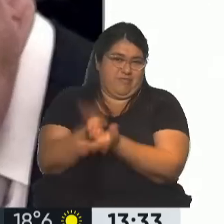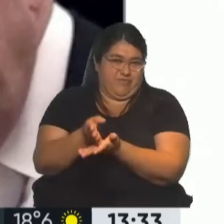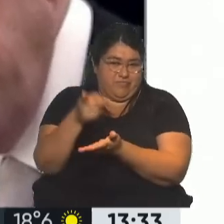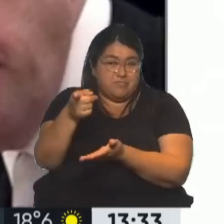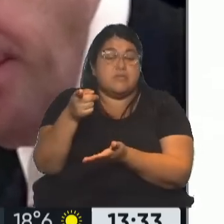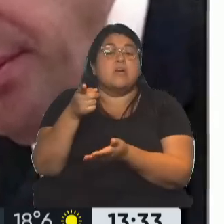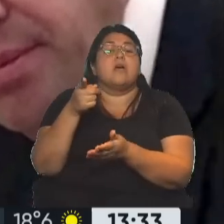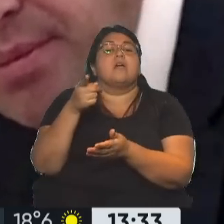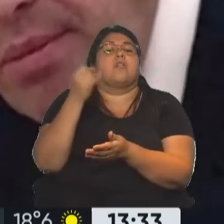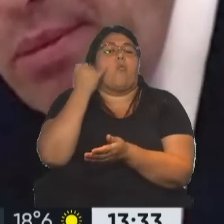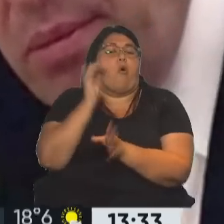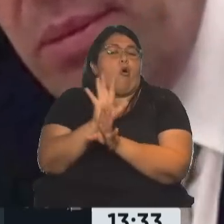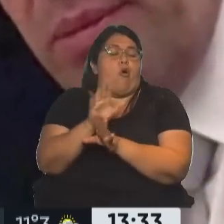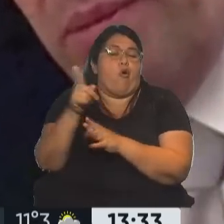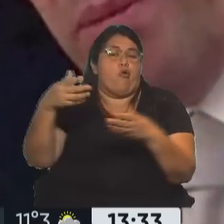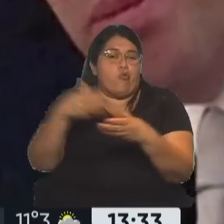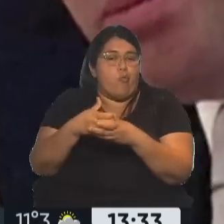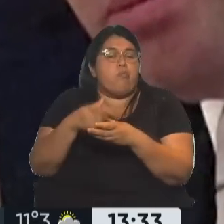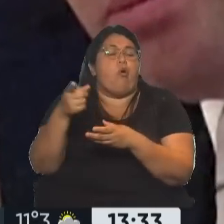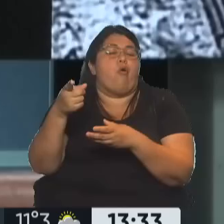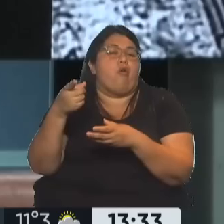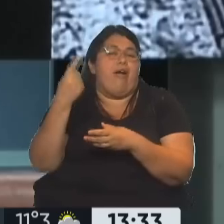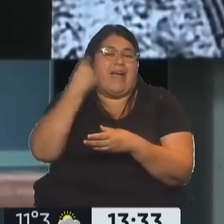compañía catalogada como organización criminal.